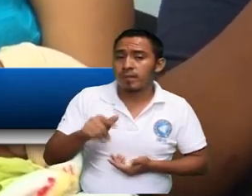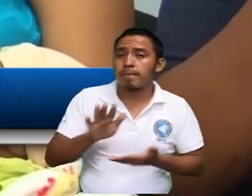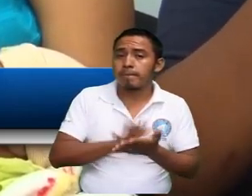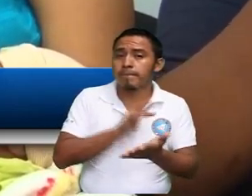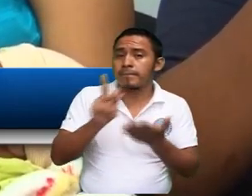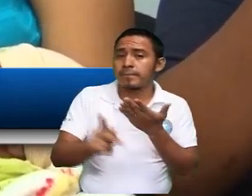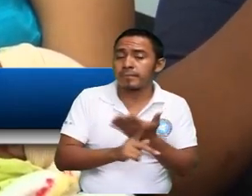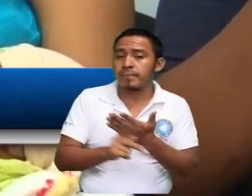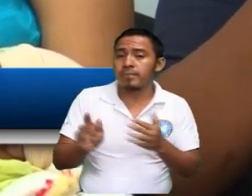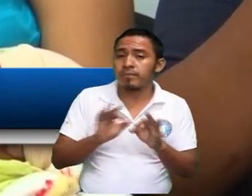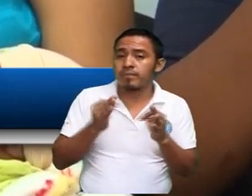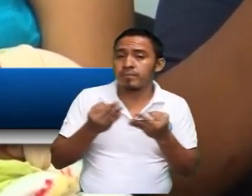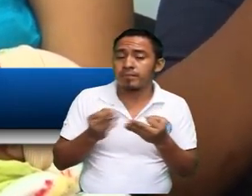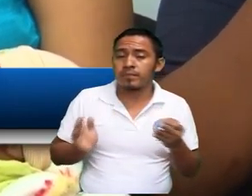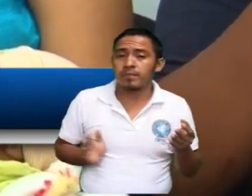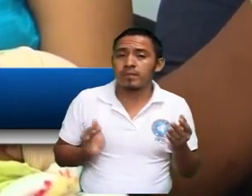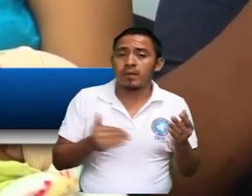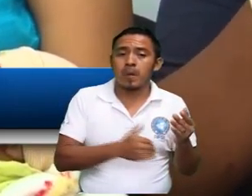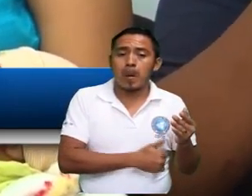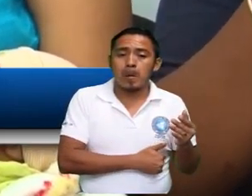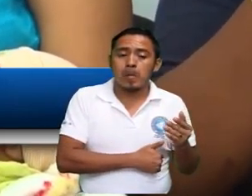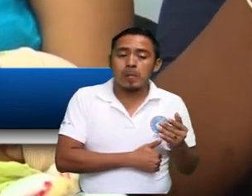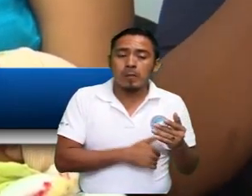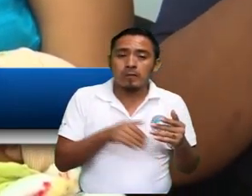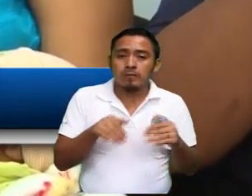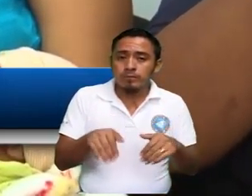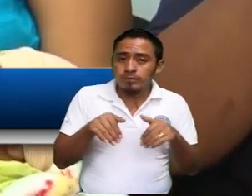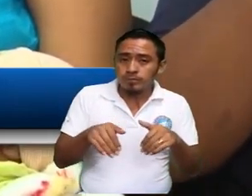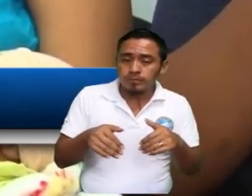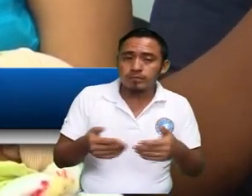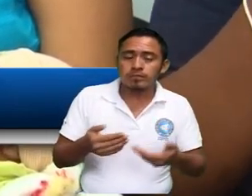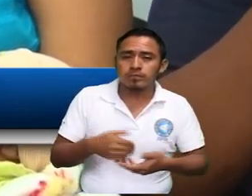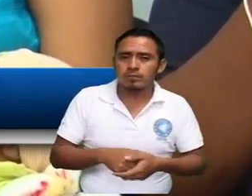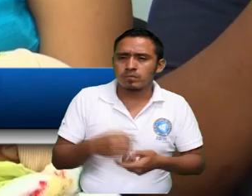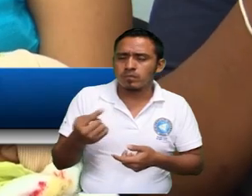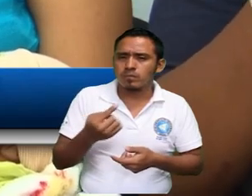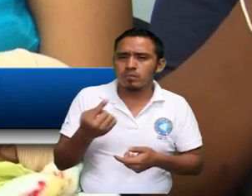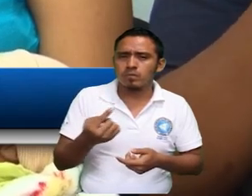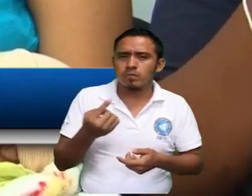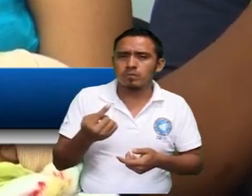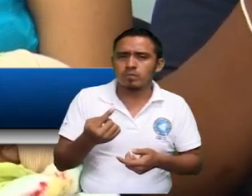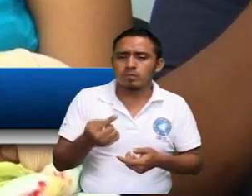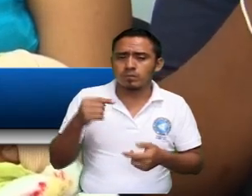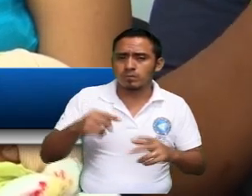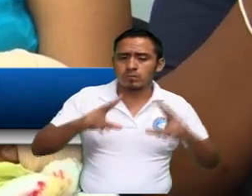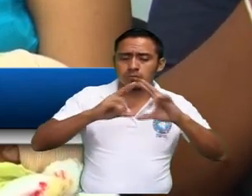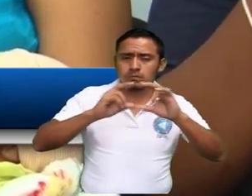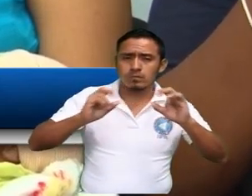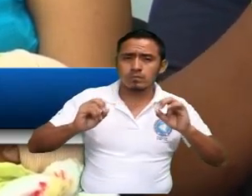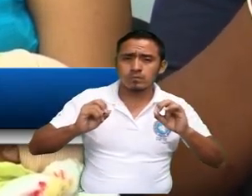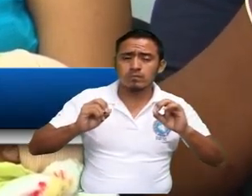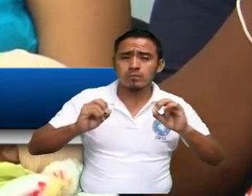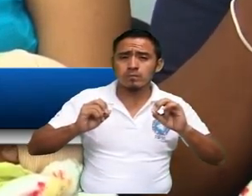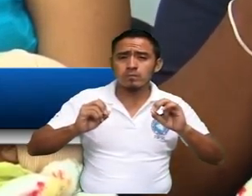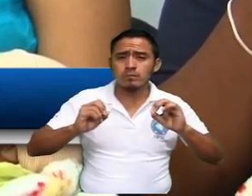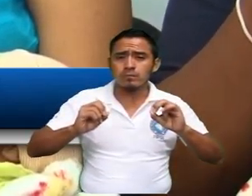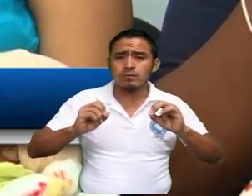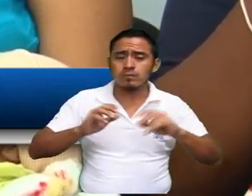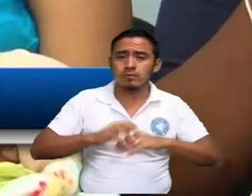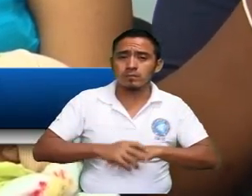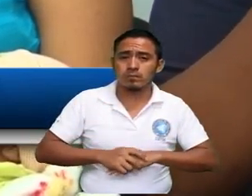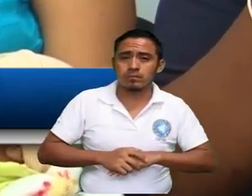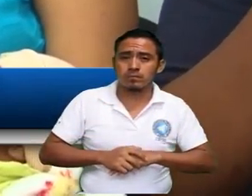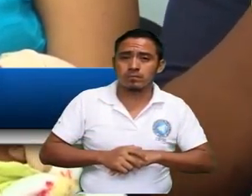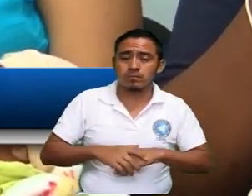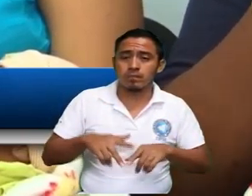Familia Canguro, que desarrolla esta unidad de salud. Creo que es la única, doctora, en el país, ¿verdad?, que tiene este programa. No, comenzó el